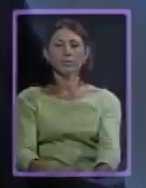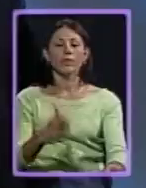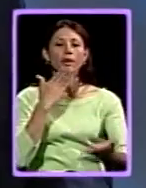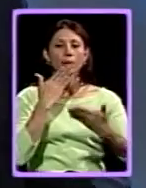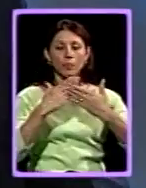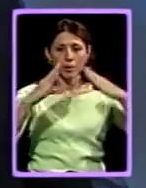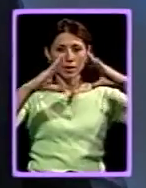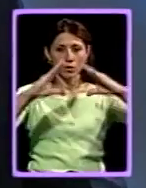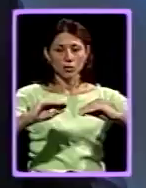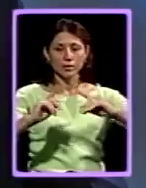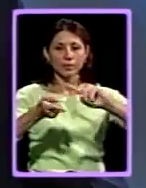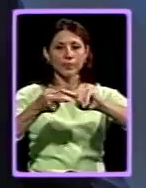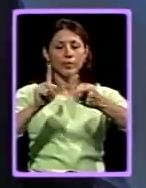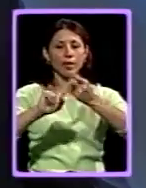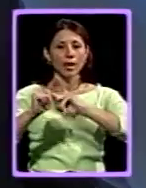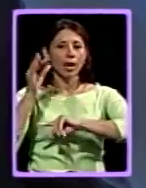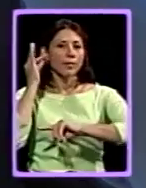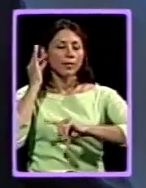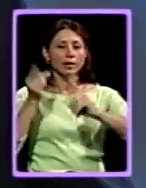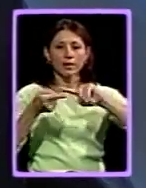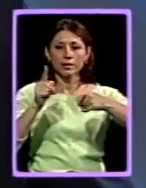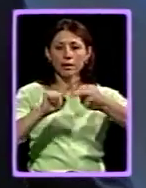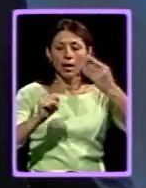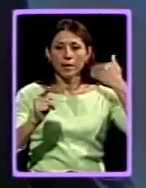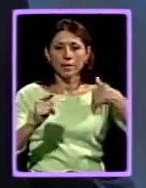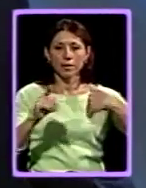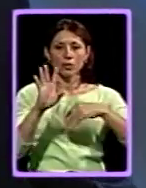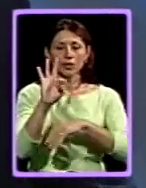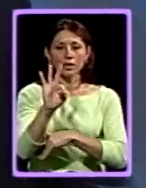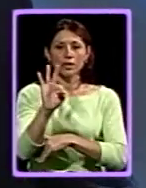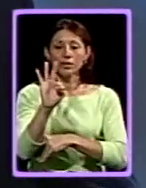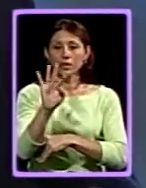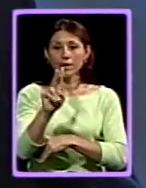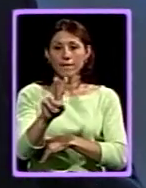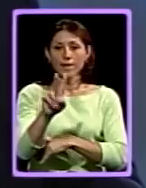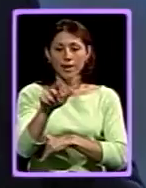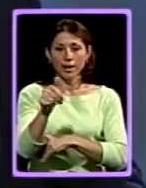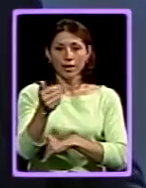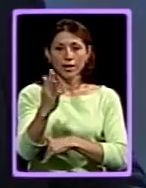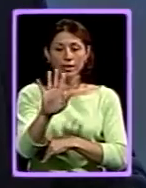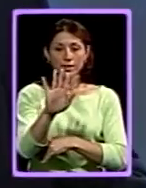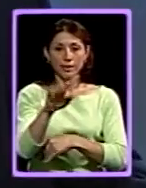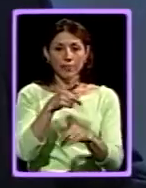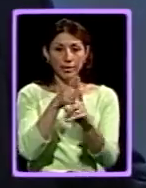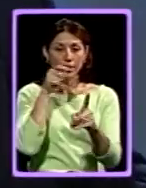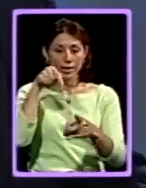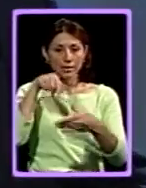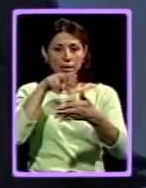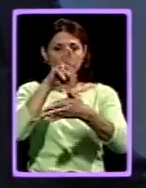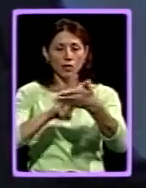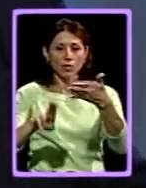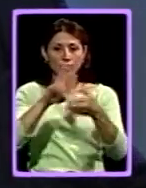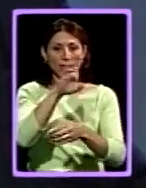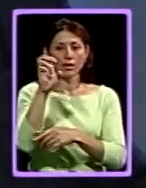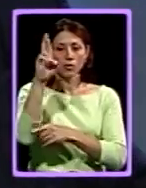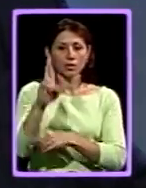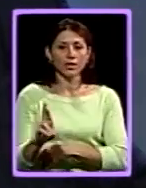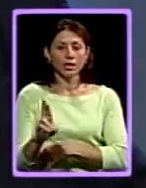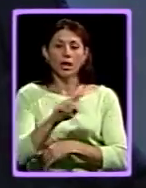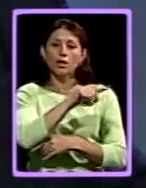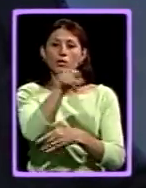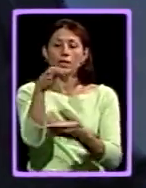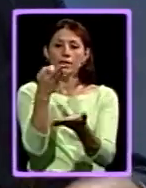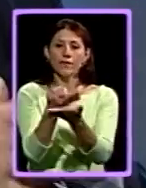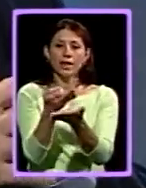Buenas noches, amigas y amigos de su TV, Canal 15, desde esta Universidad de Costa Rica que ustedes con sus impuestos